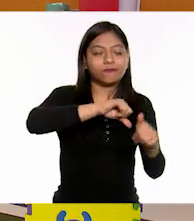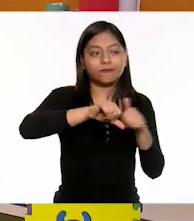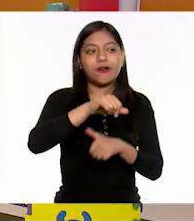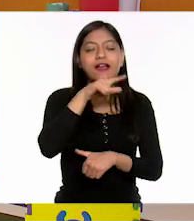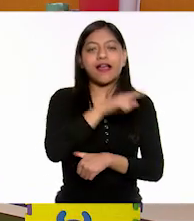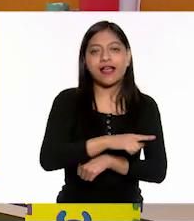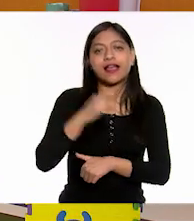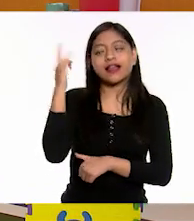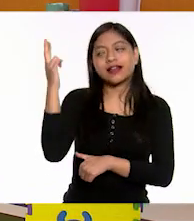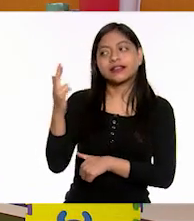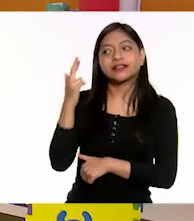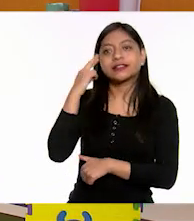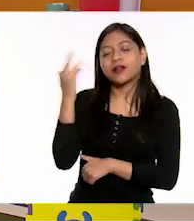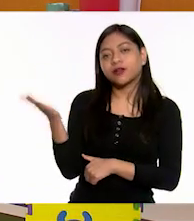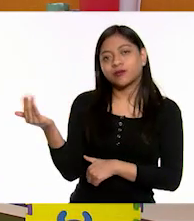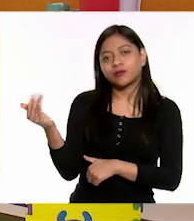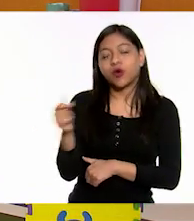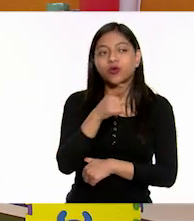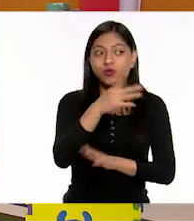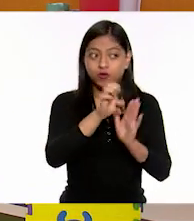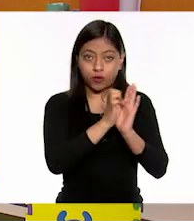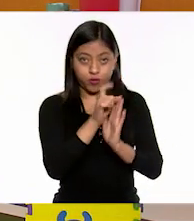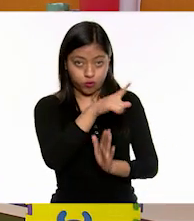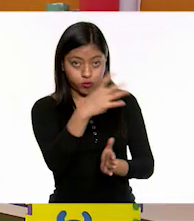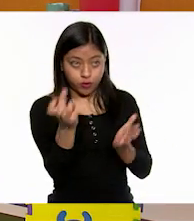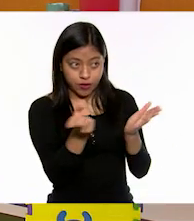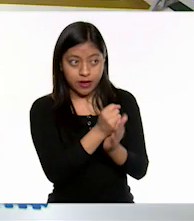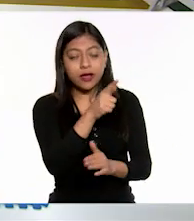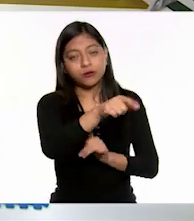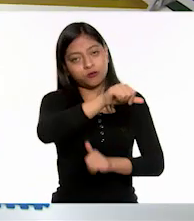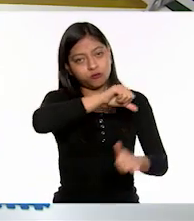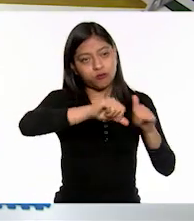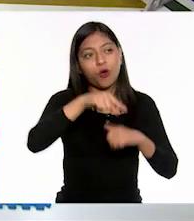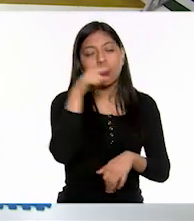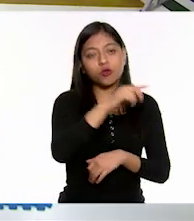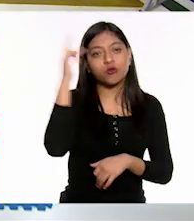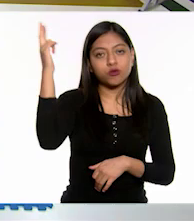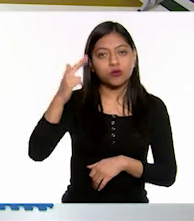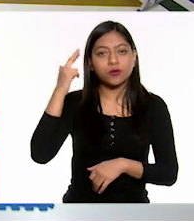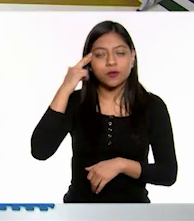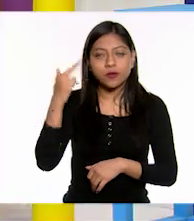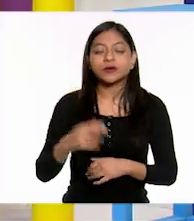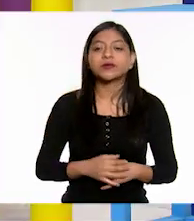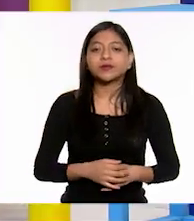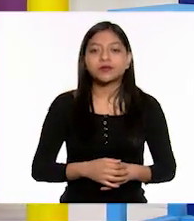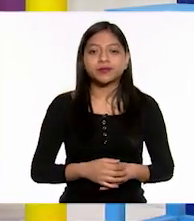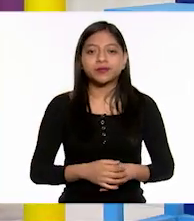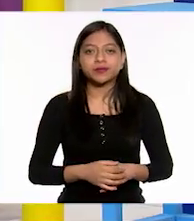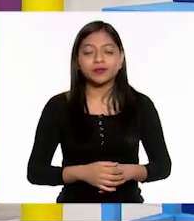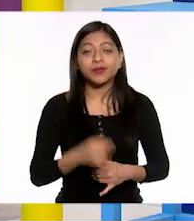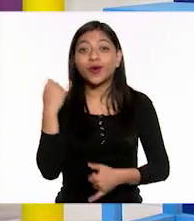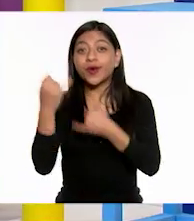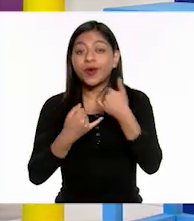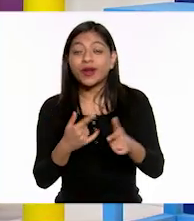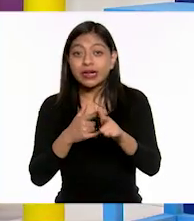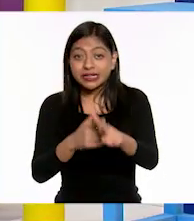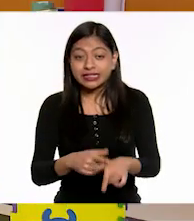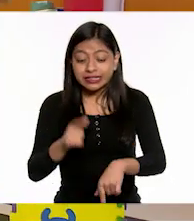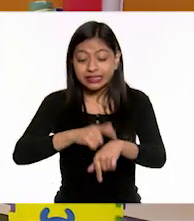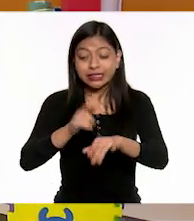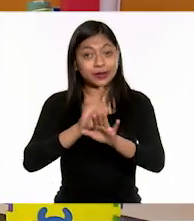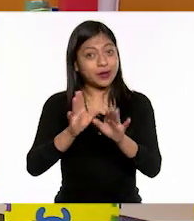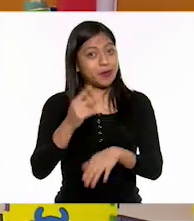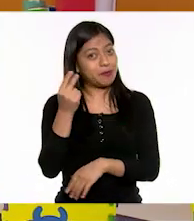rey verdad en este caso como tú serías el ganador tú serías el de seguir jugando pero no pudimos